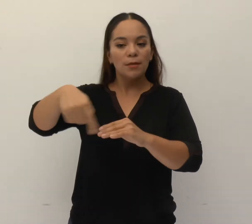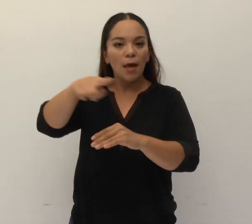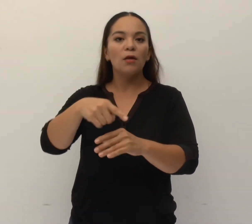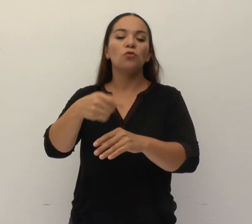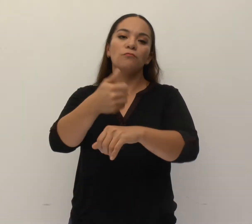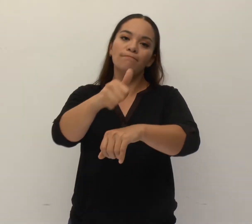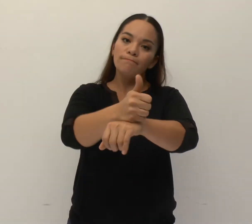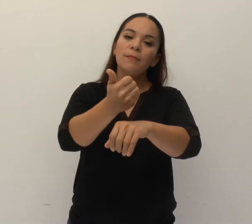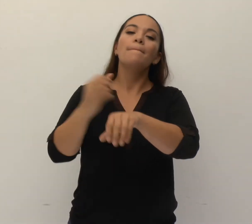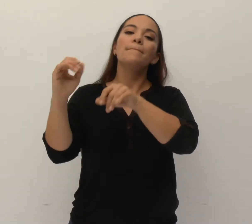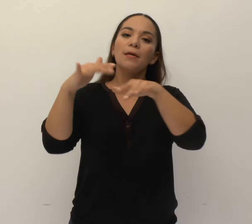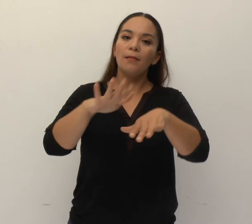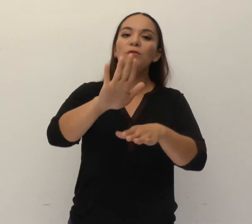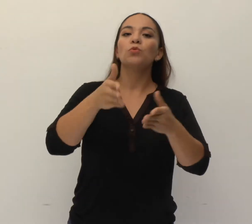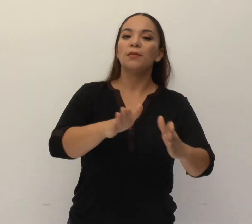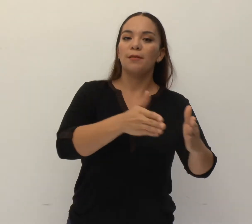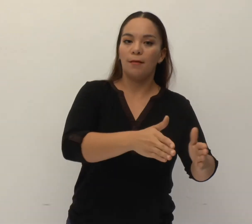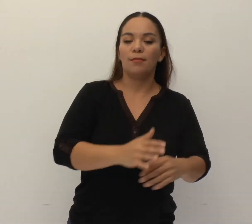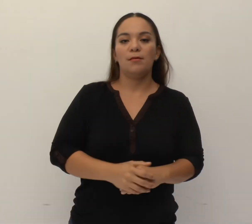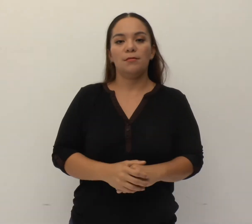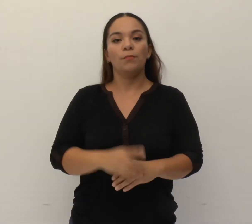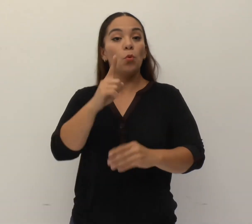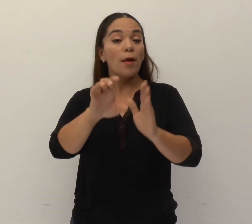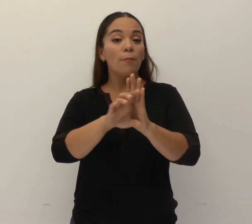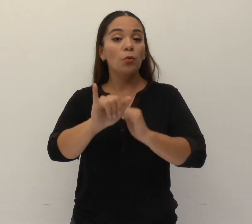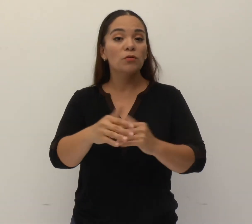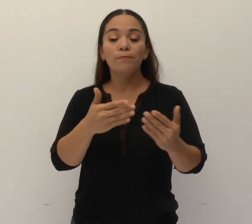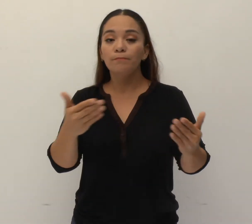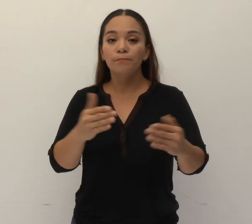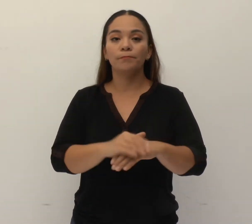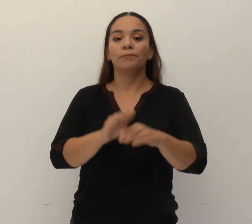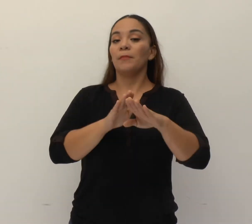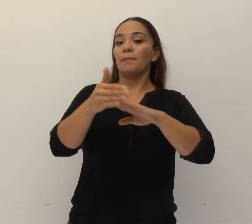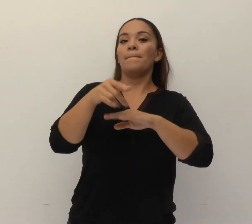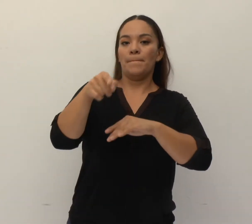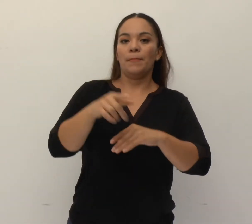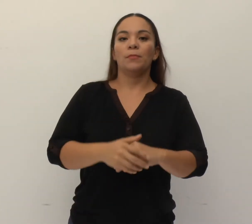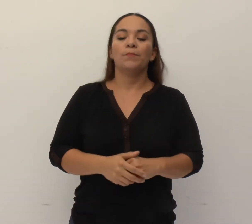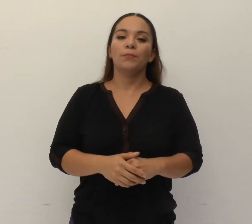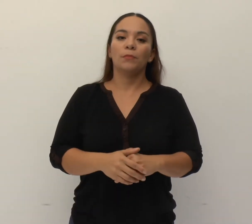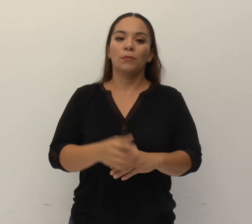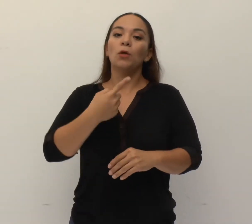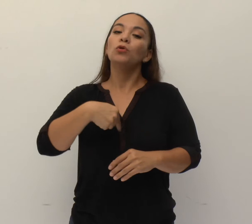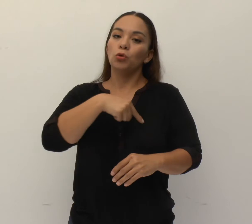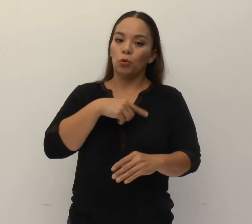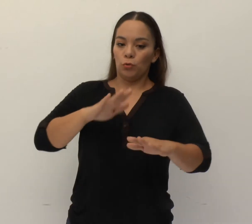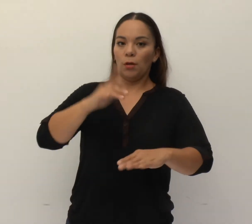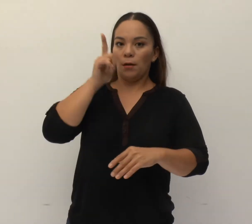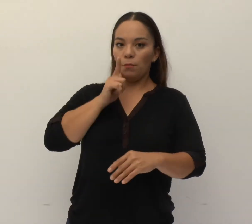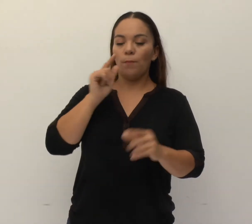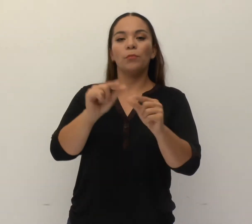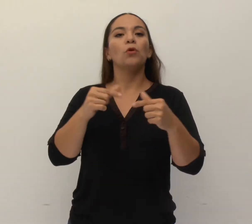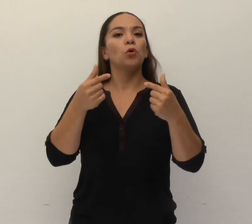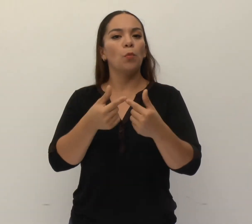poblaciones en las que se establecieron los migrantes y sus descendientes. Un ejemplo de esto es el Jamaica Burial Scheme. Nosotros somos, acá